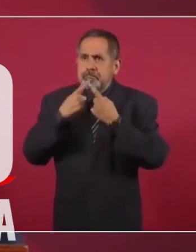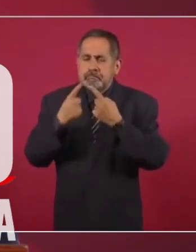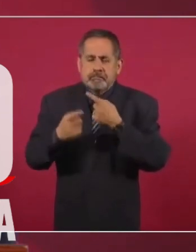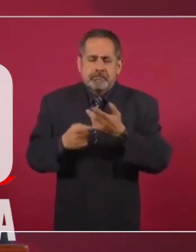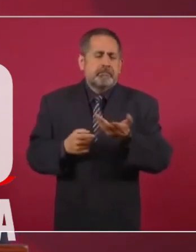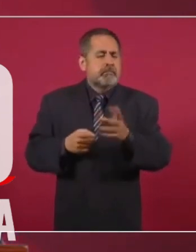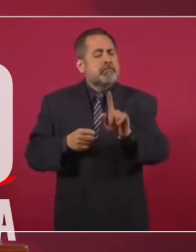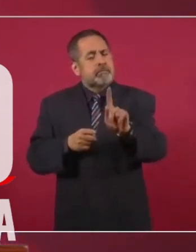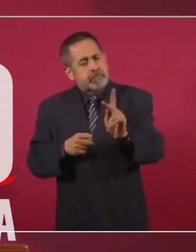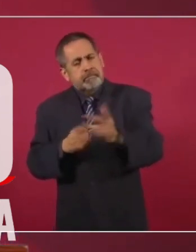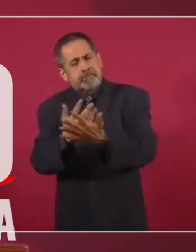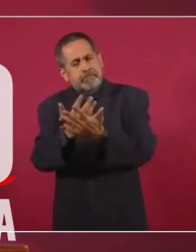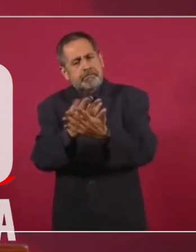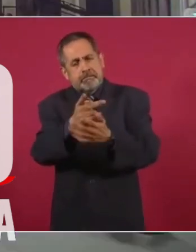y también revisar lo que tú mencionaste